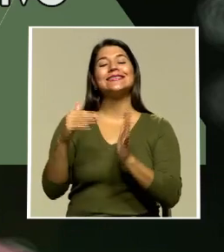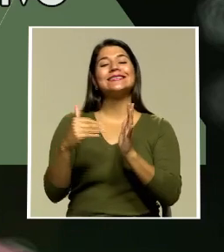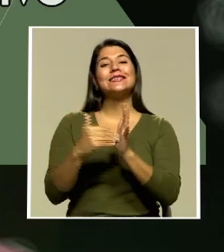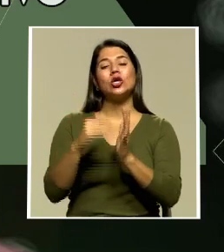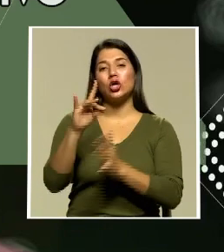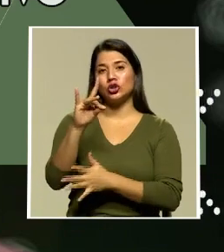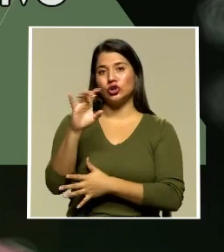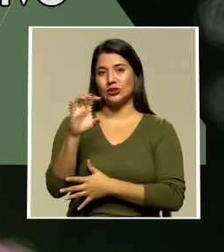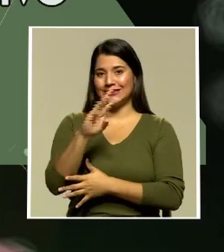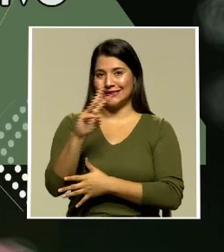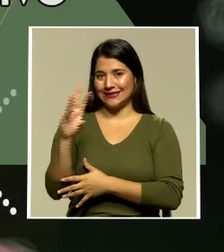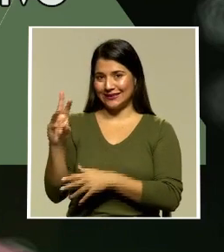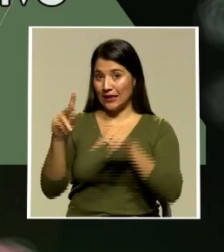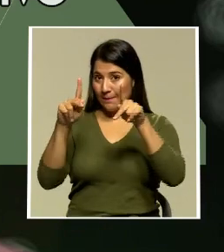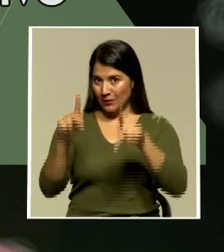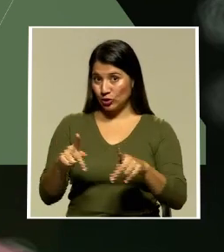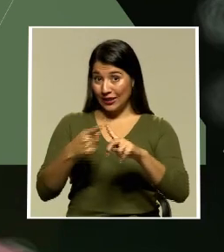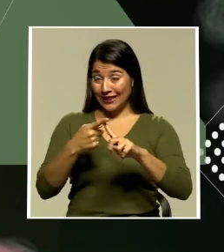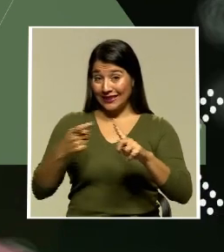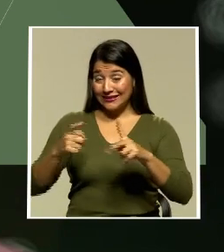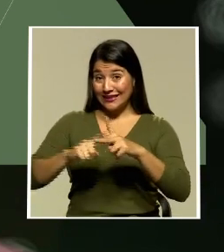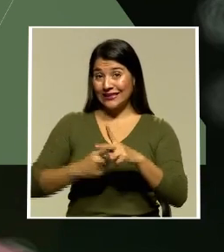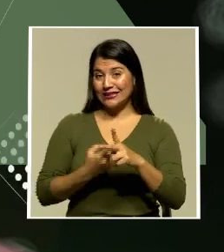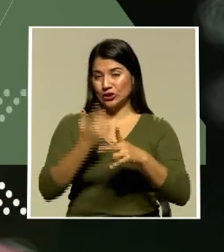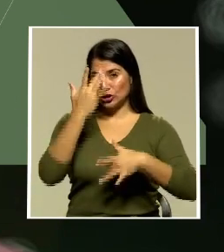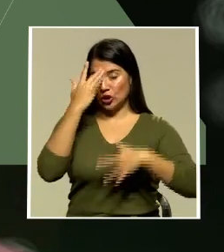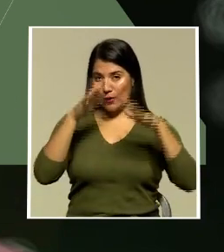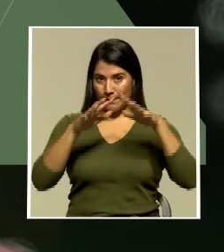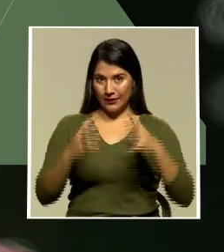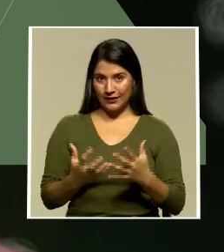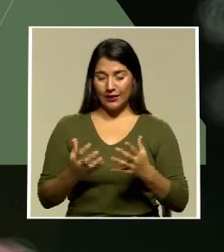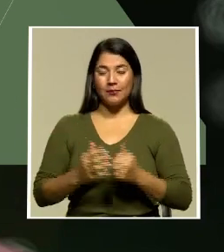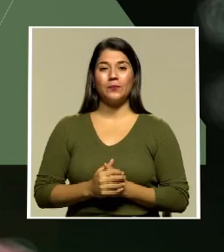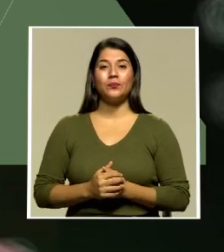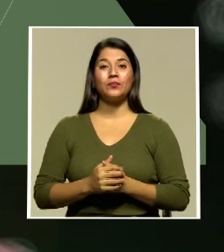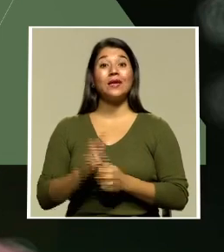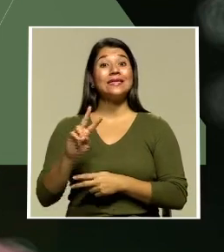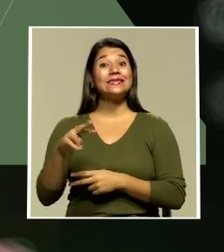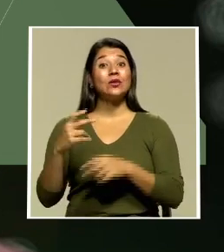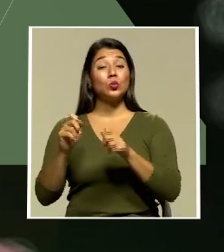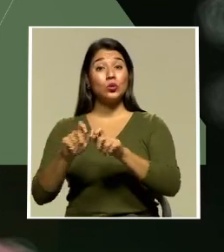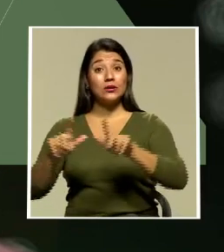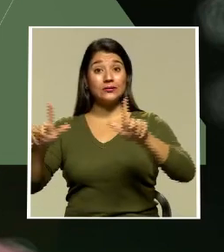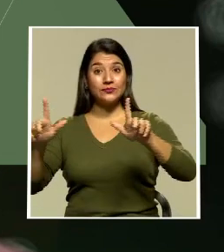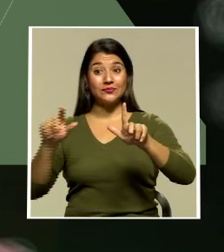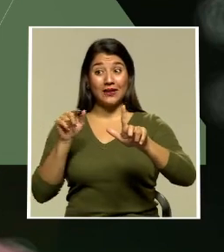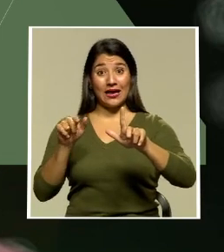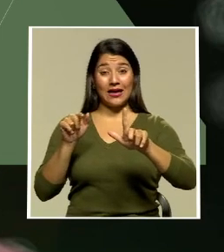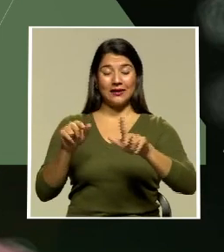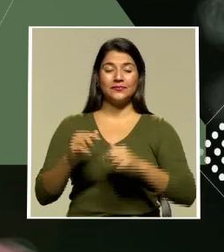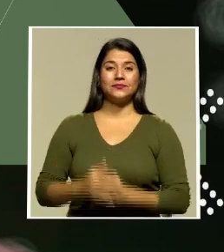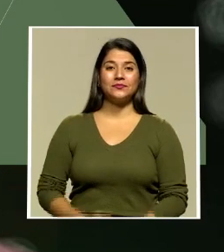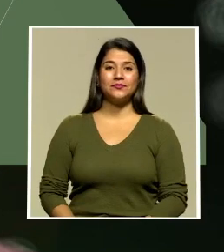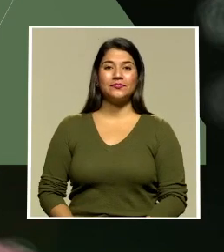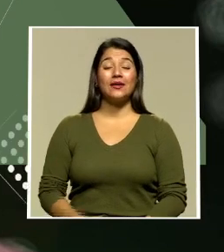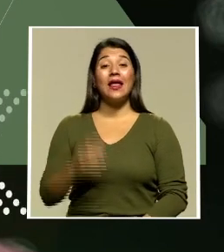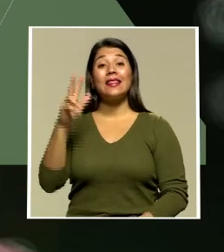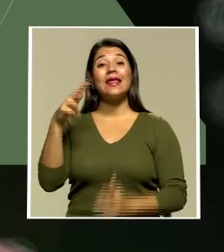265.486 total de casos. Pasamos a nuestra segunda pantalla, ahí la tenemos,